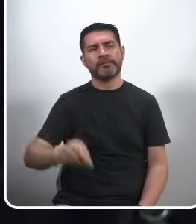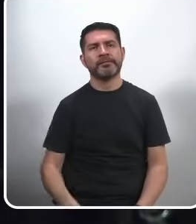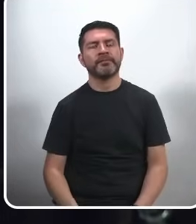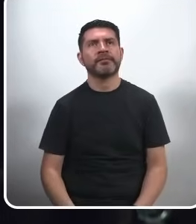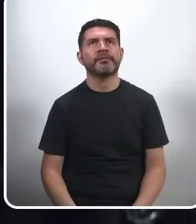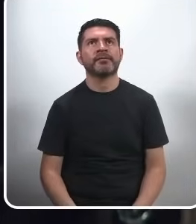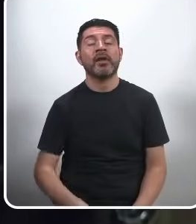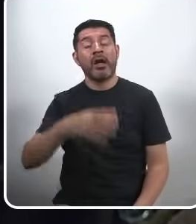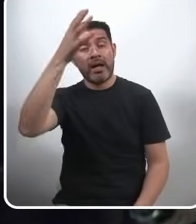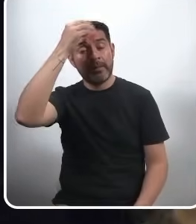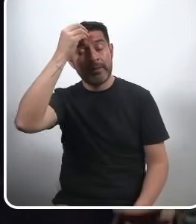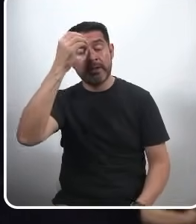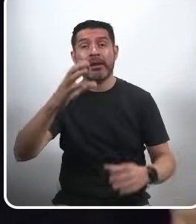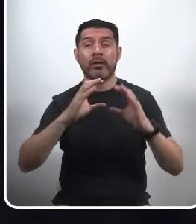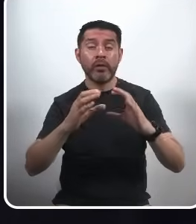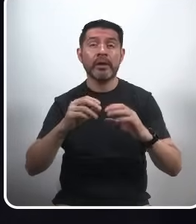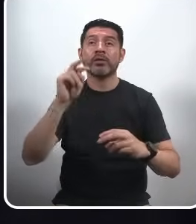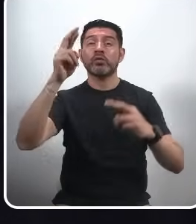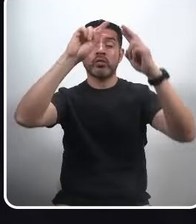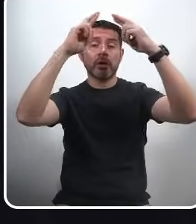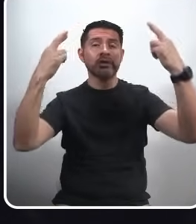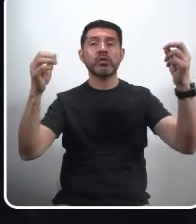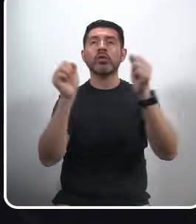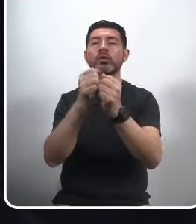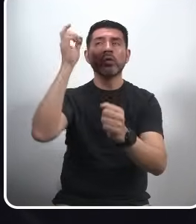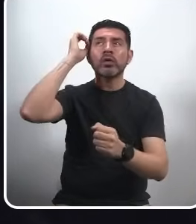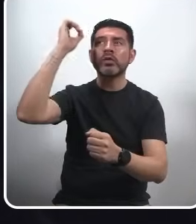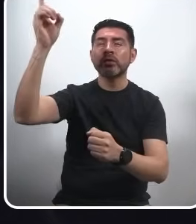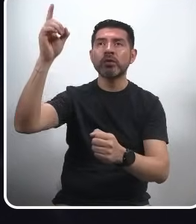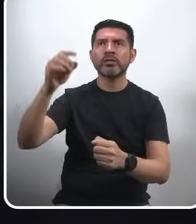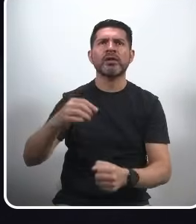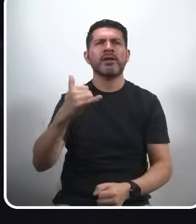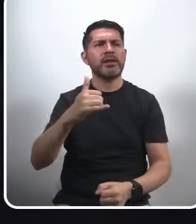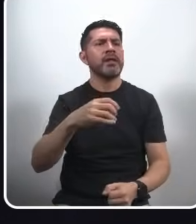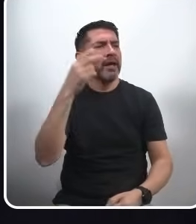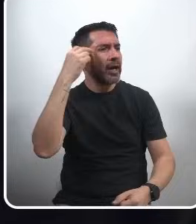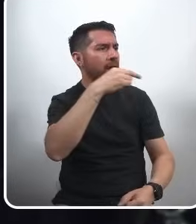relación con Dios y a ver que otros estén bien con Dios.